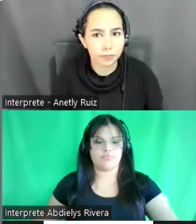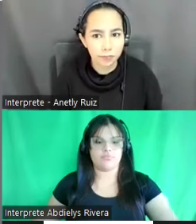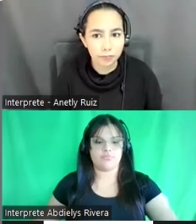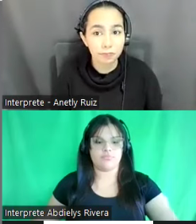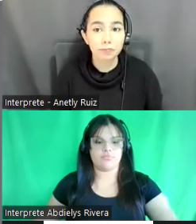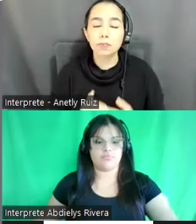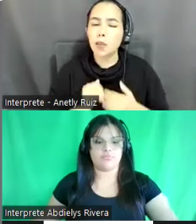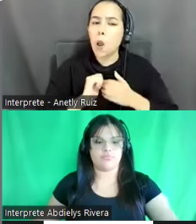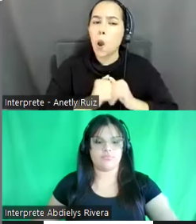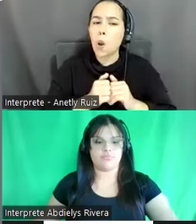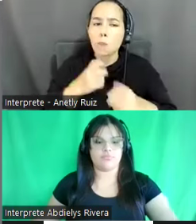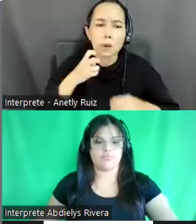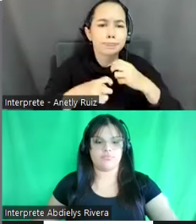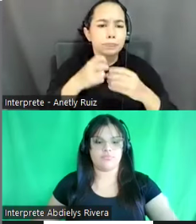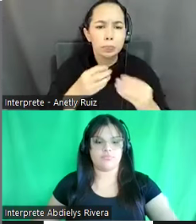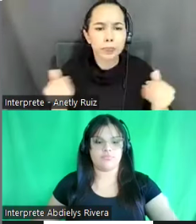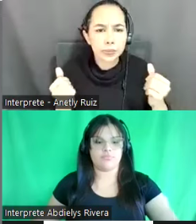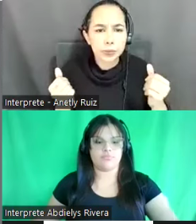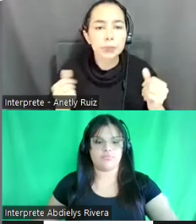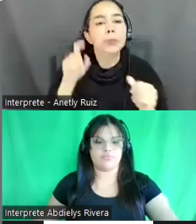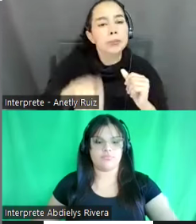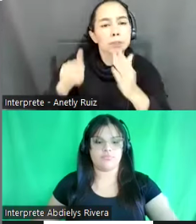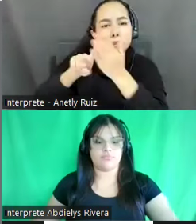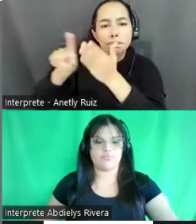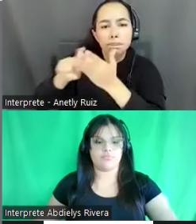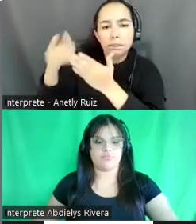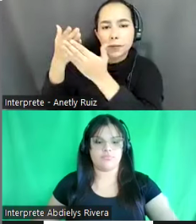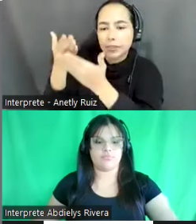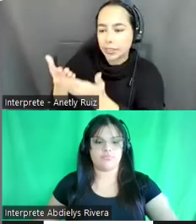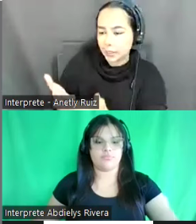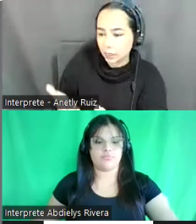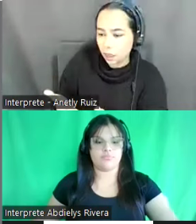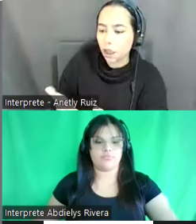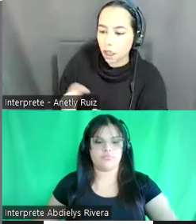números. Los números es lo que nos lleva a poder solicitar ayudas federales,